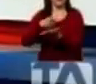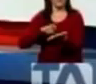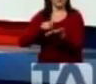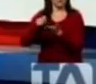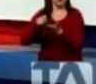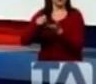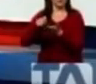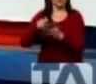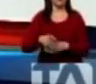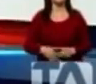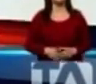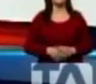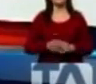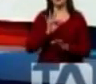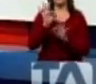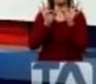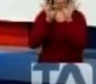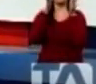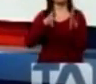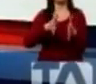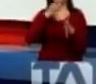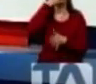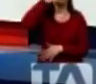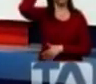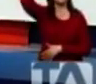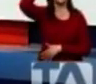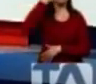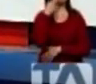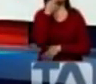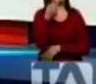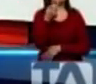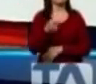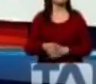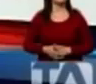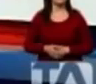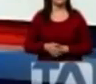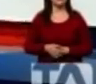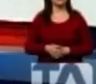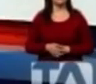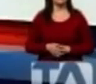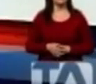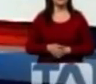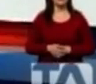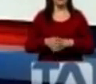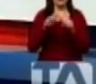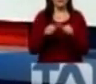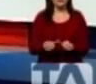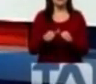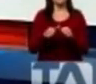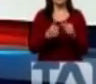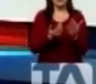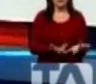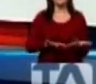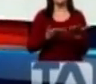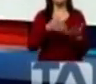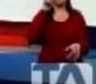cobro del rubro. El prefecto de Santo Domingo anunció por su parte que se mantiene en la posición de esperar